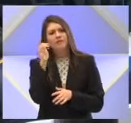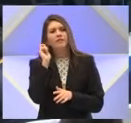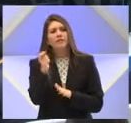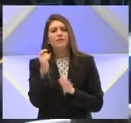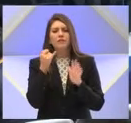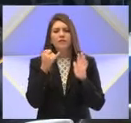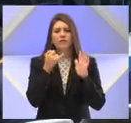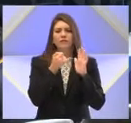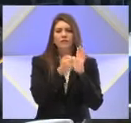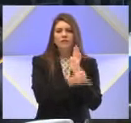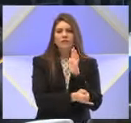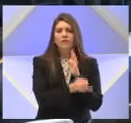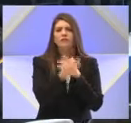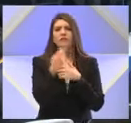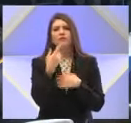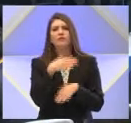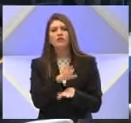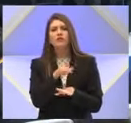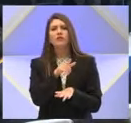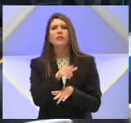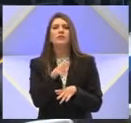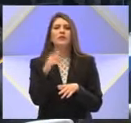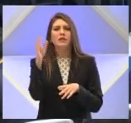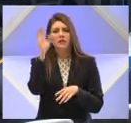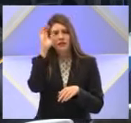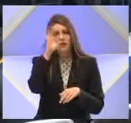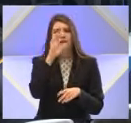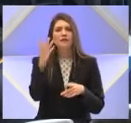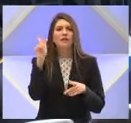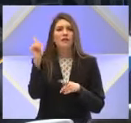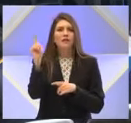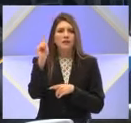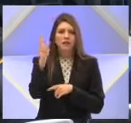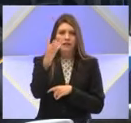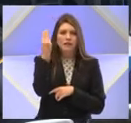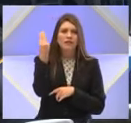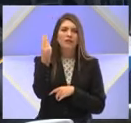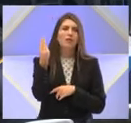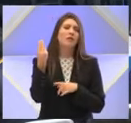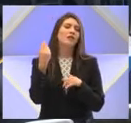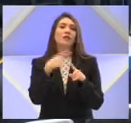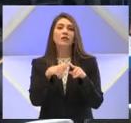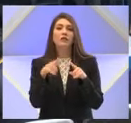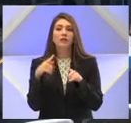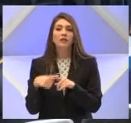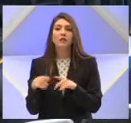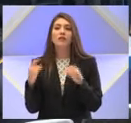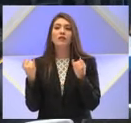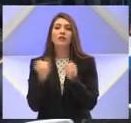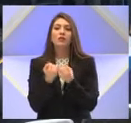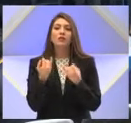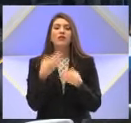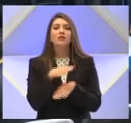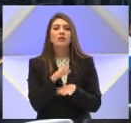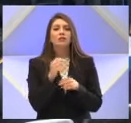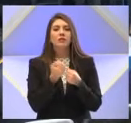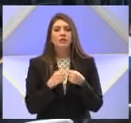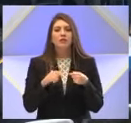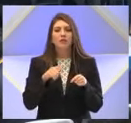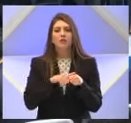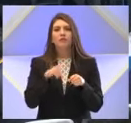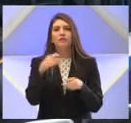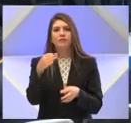de científicas de ingeniería de evolución tecnológica y desde luego a las cuestiones sociales jurídicas